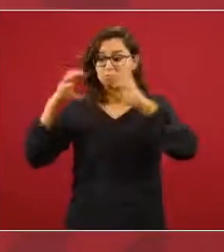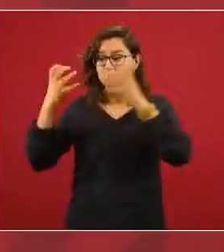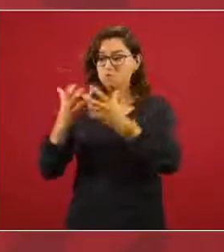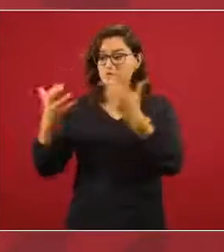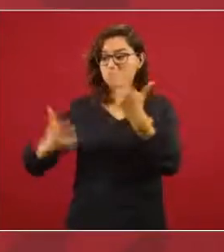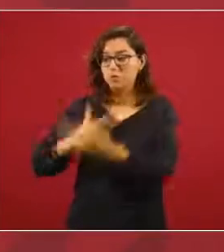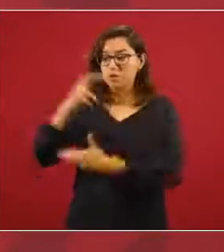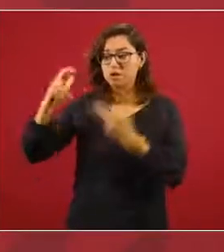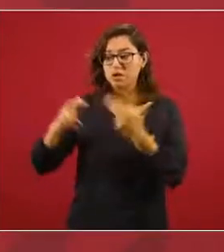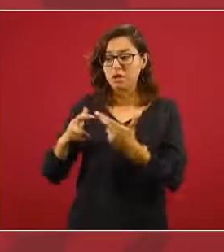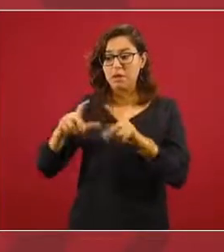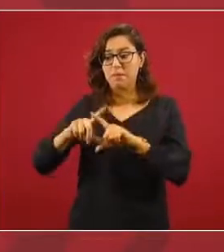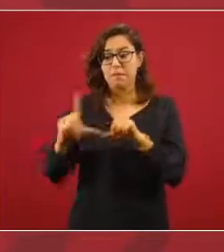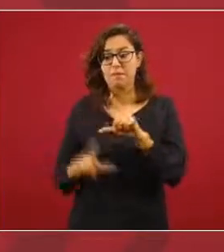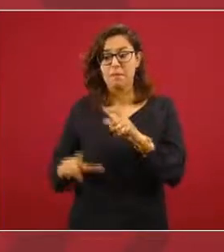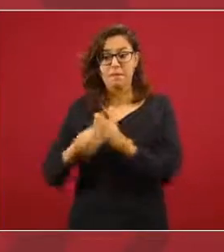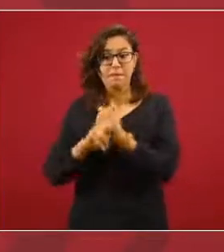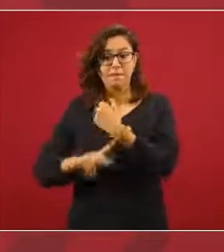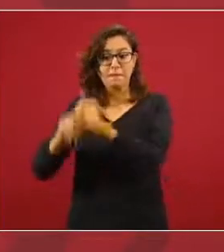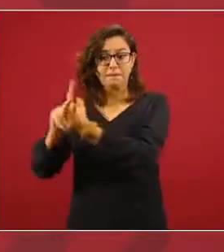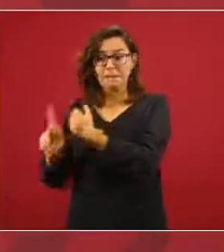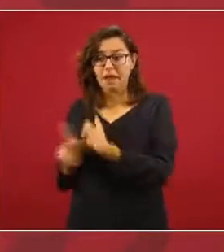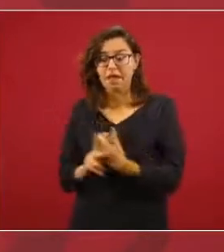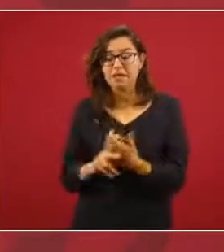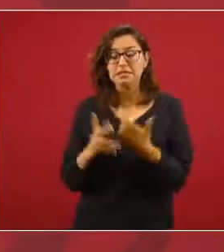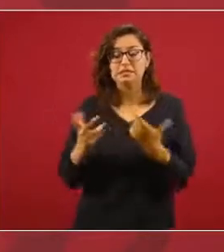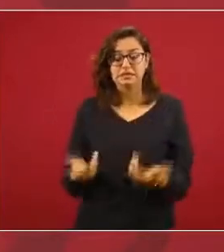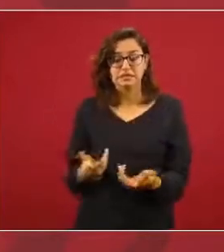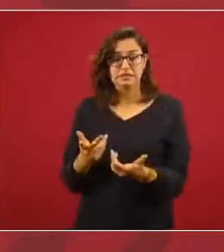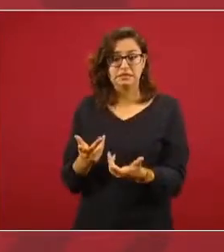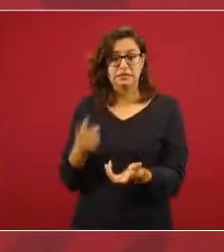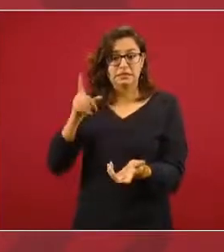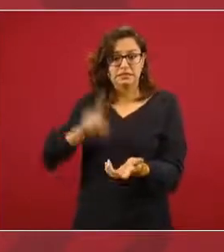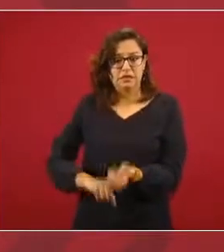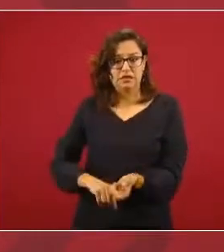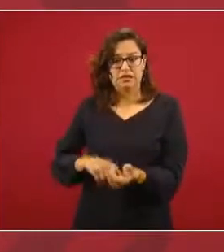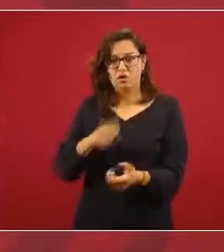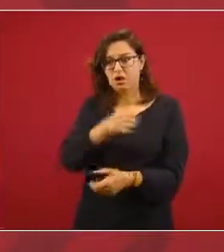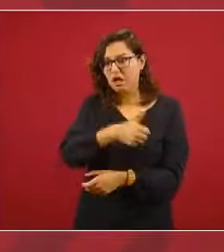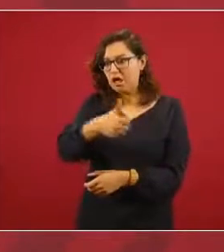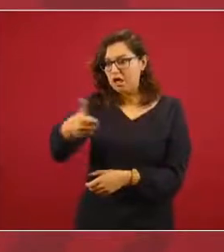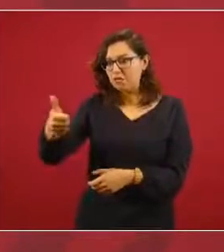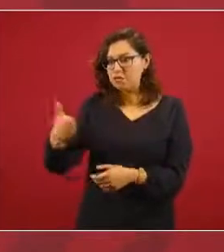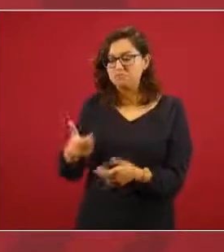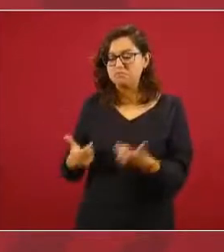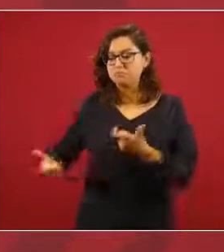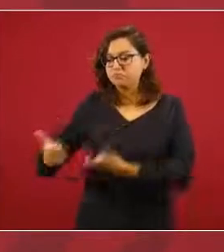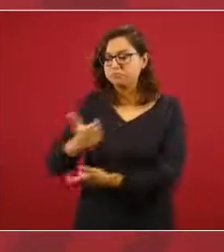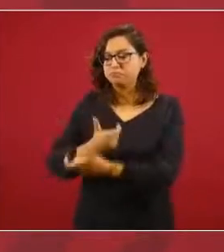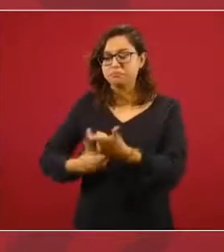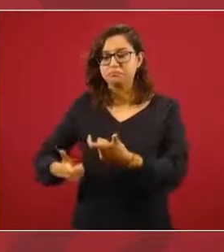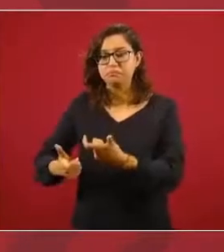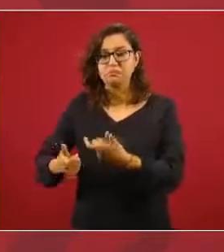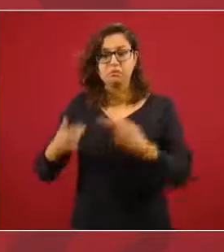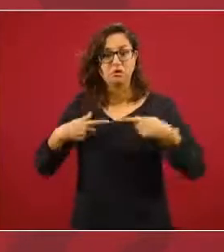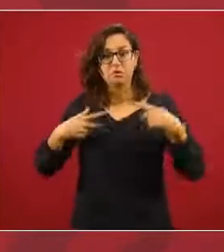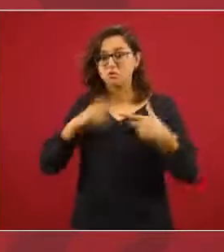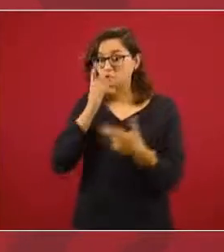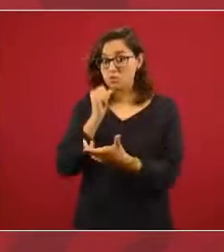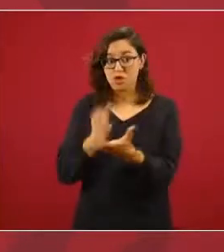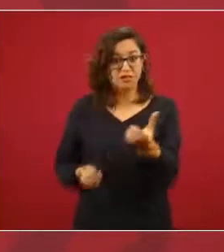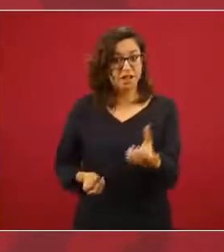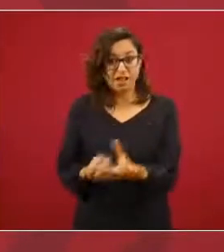regionales, locales de cada país e incluso subnacionales, se afectan cuando las personas no pueden concurrir al